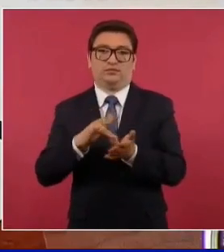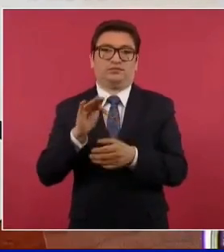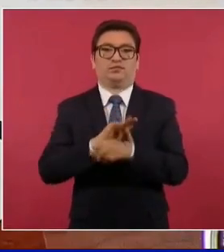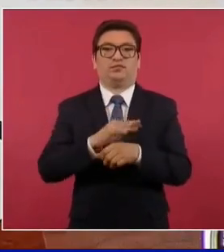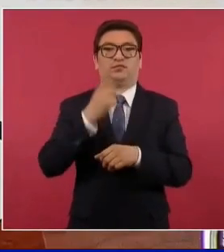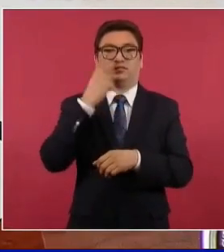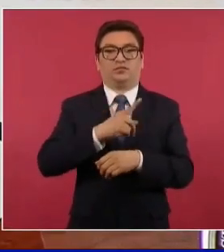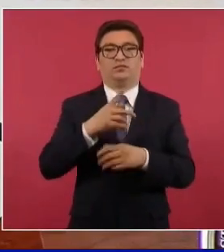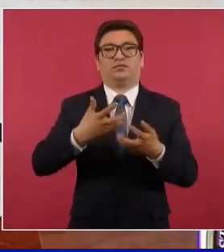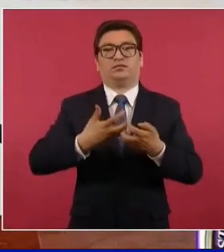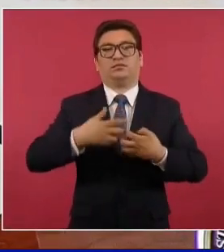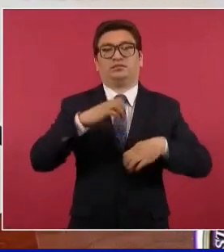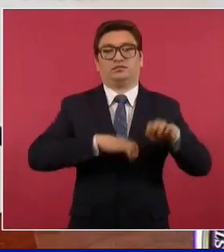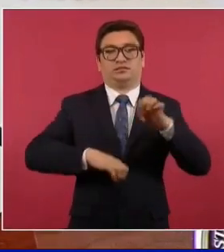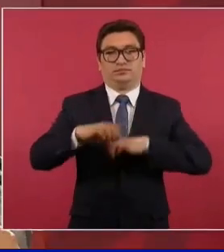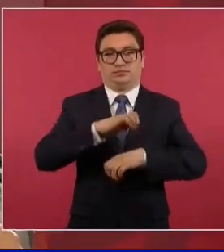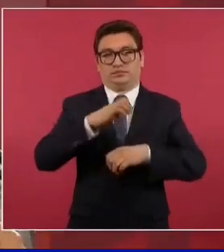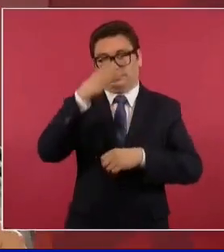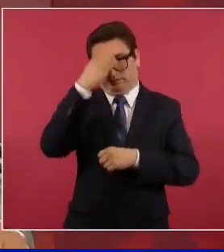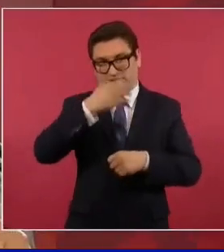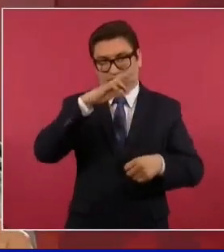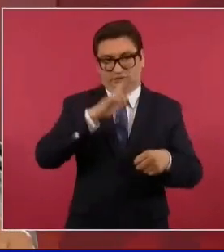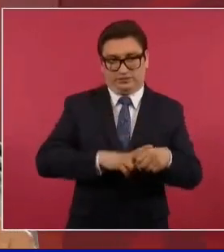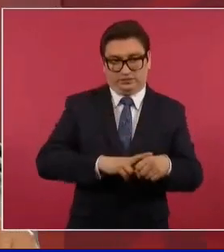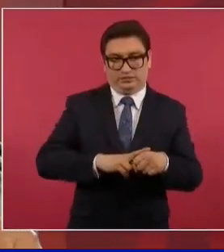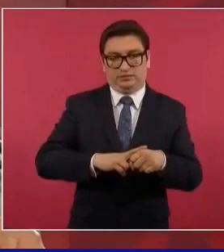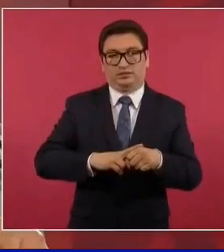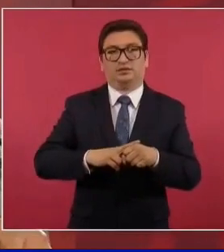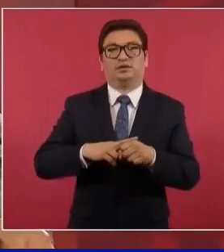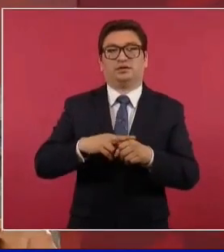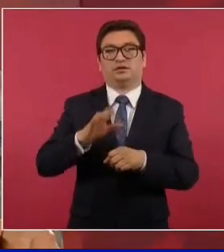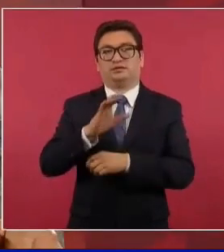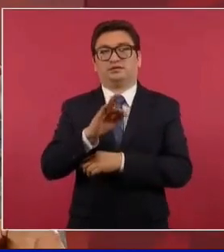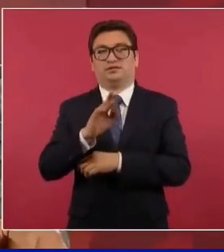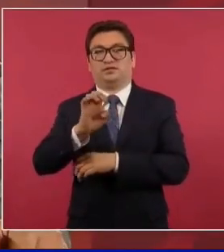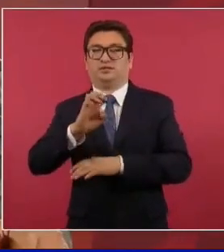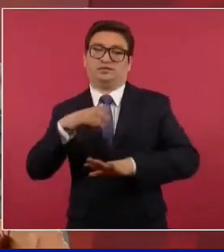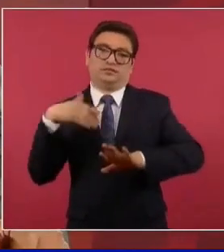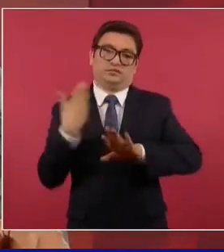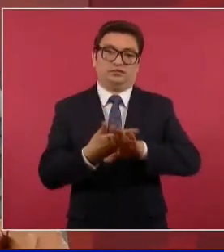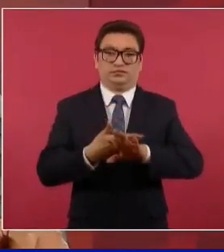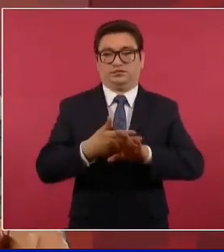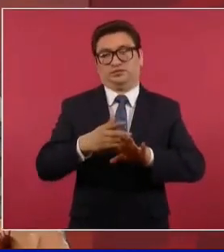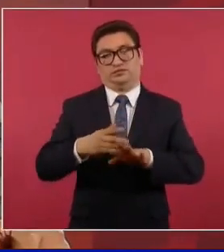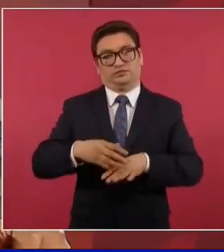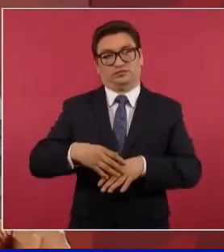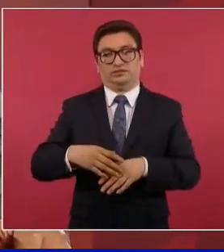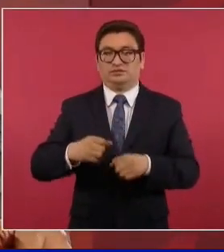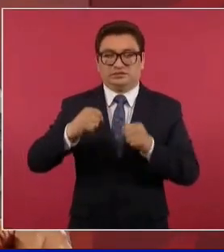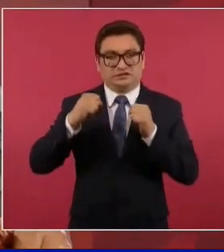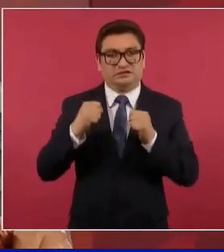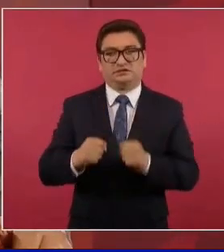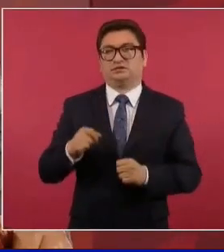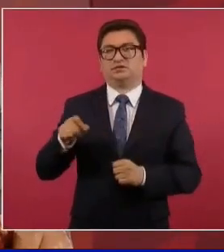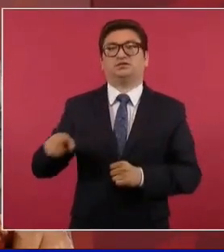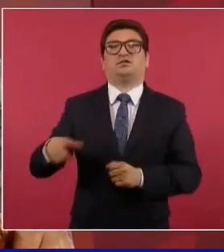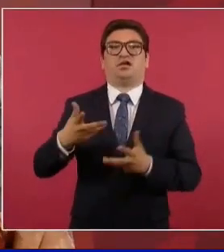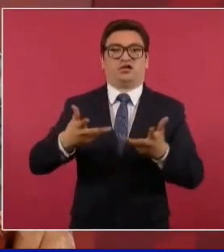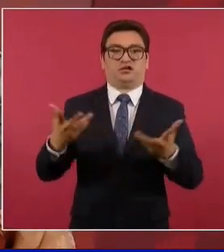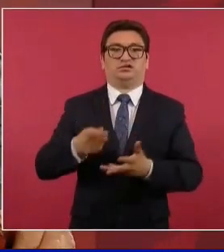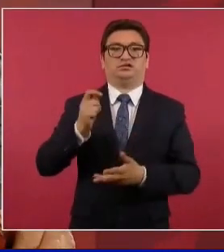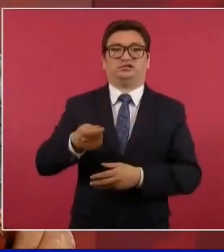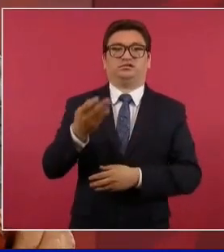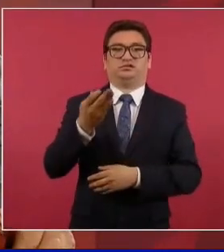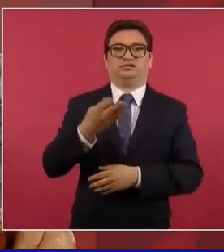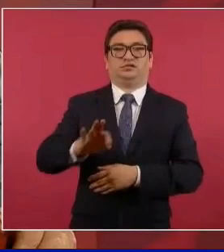extranjeras, en contra de la Comisión Federal de Electricidad, un acto sin duda de traición